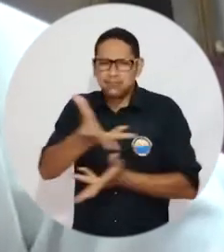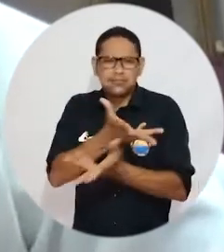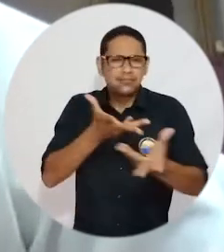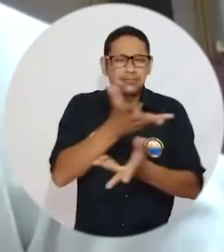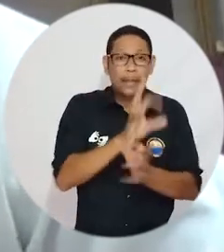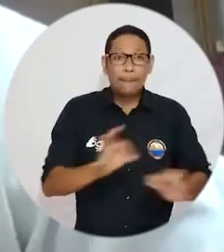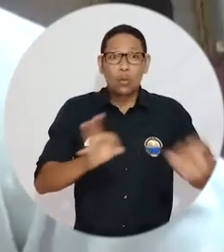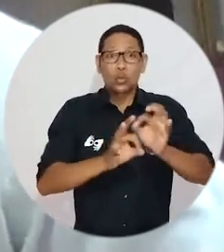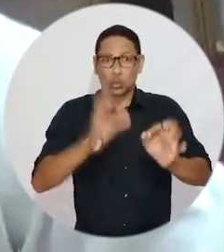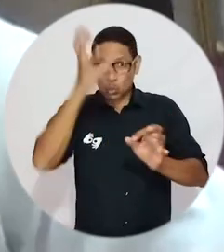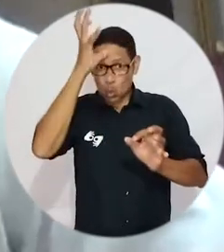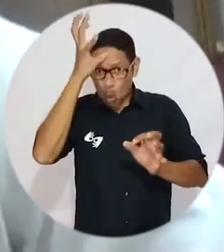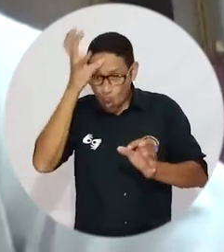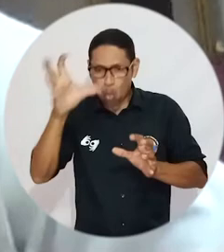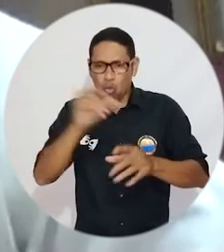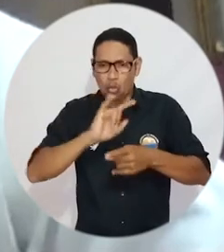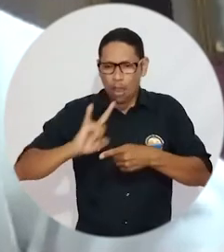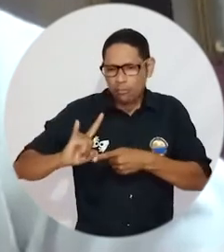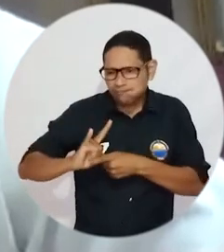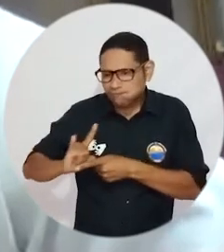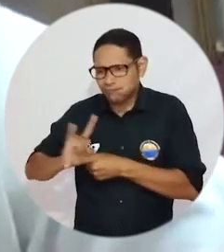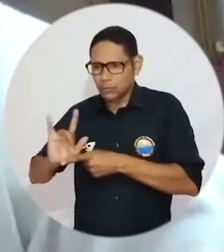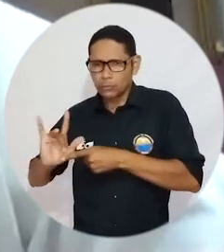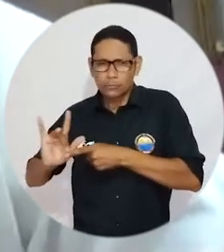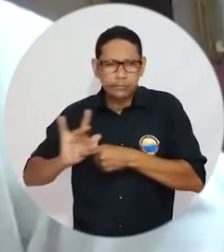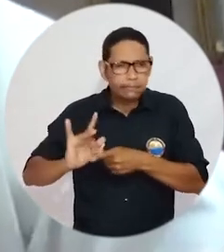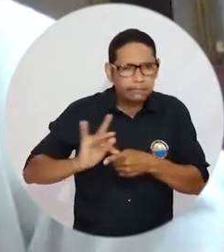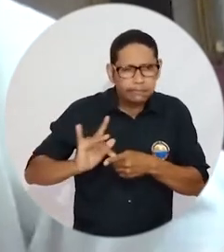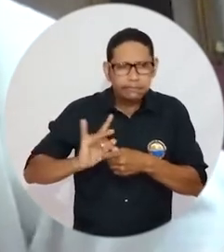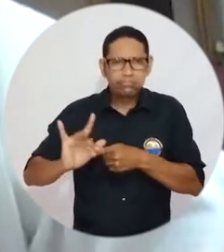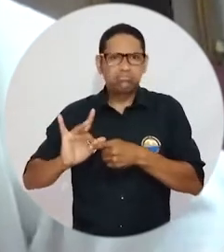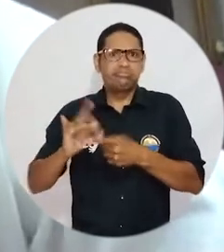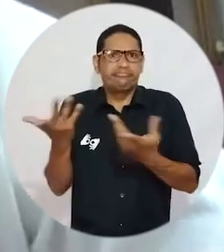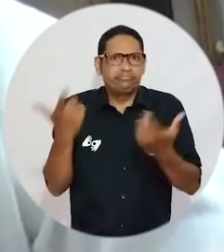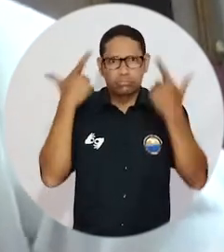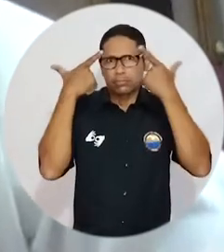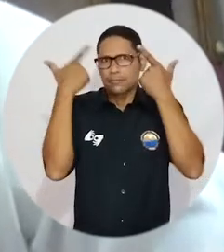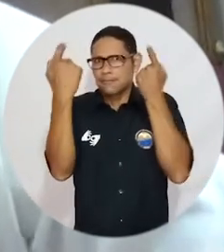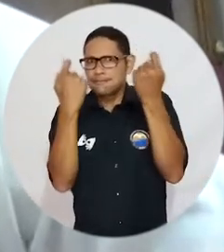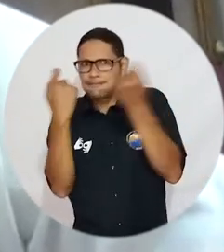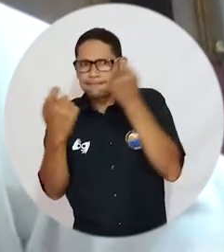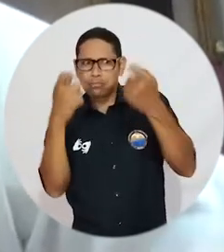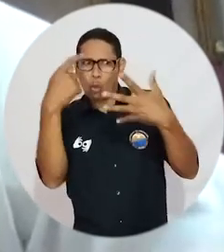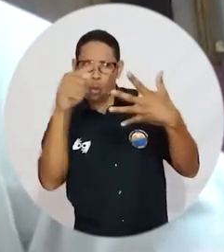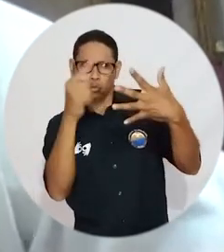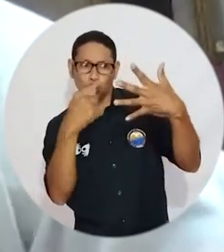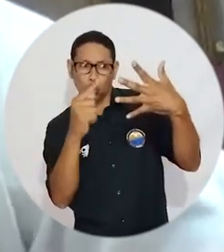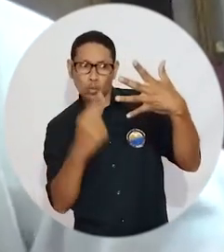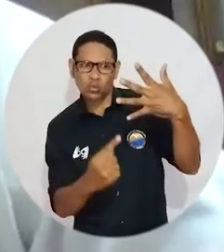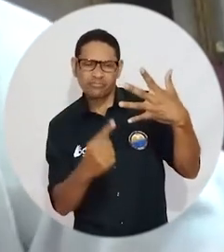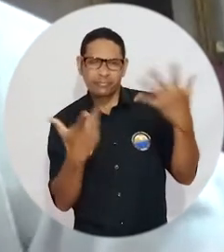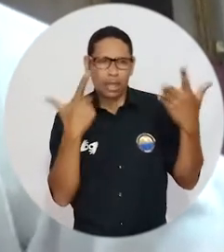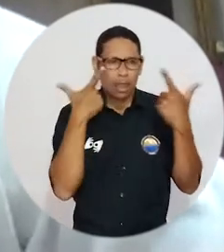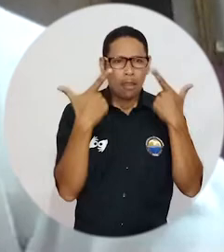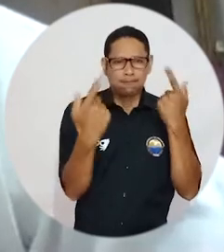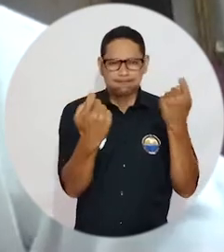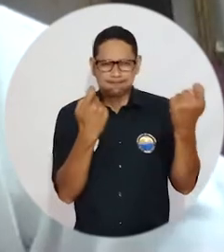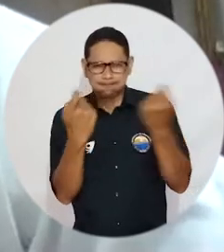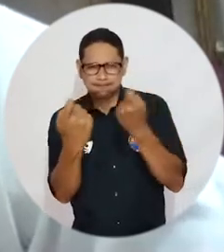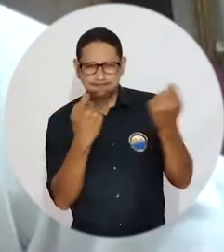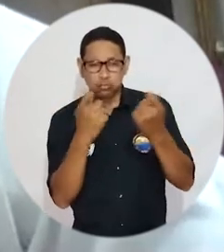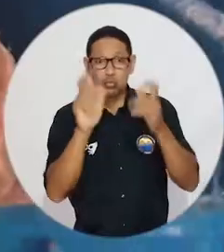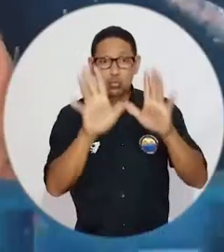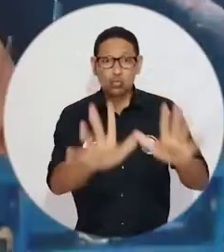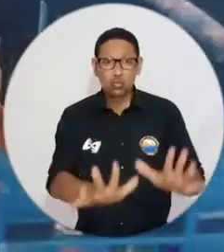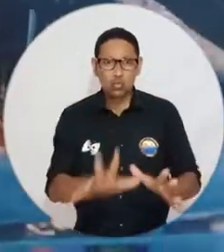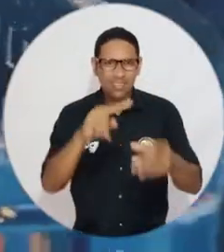conocimiento para la aplicación en las estrategias que tienen que ver con el manejo y la gestión de